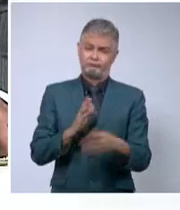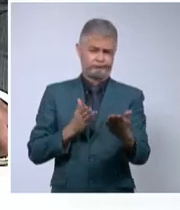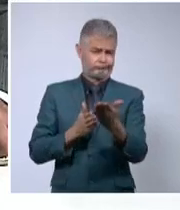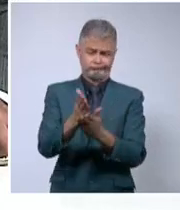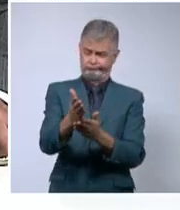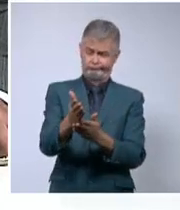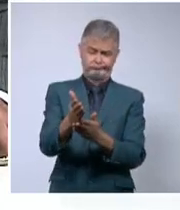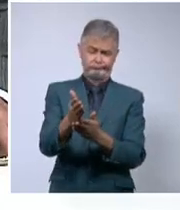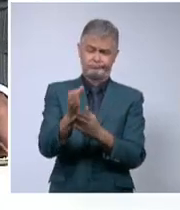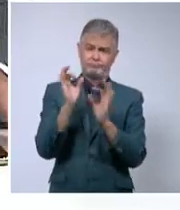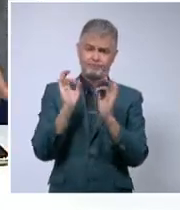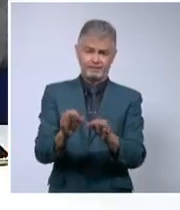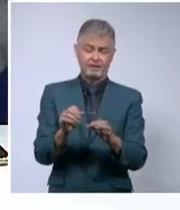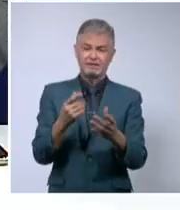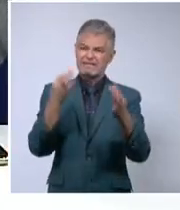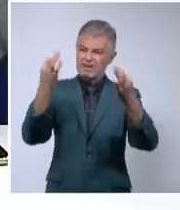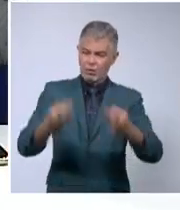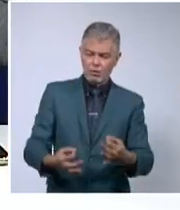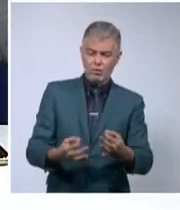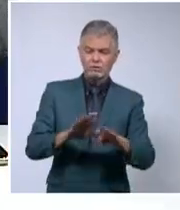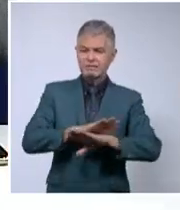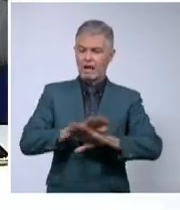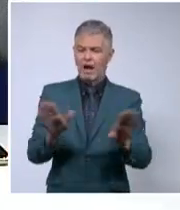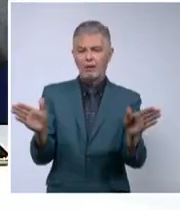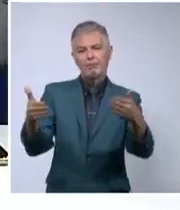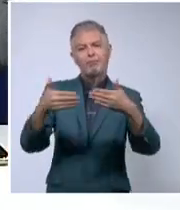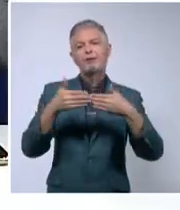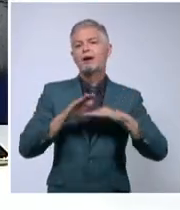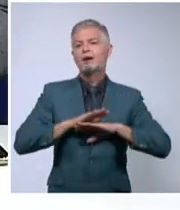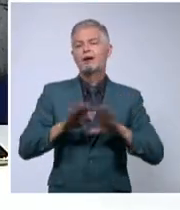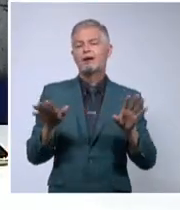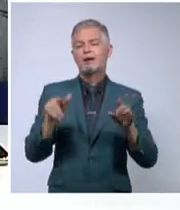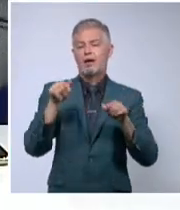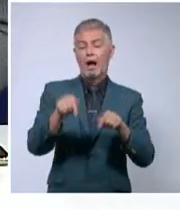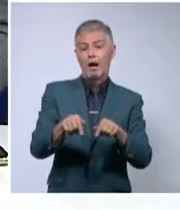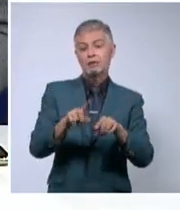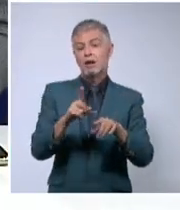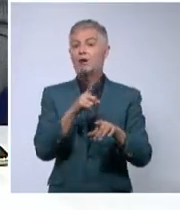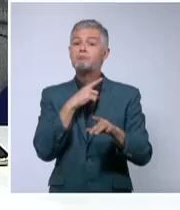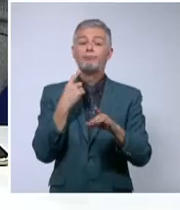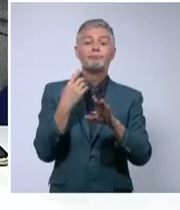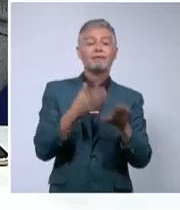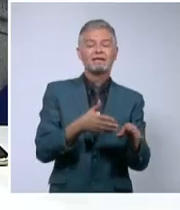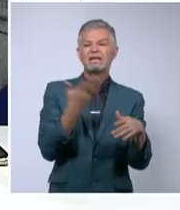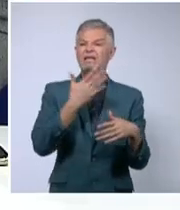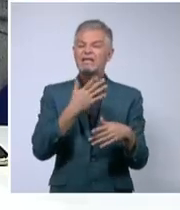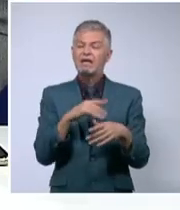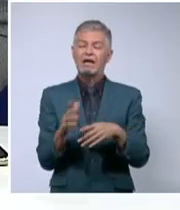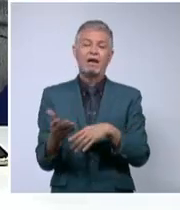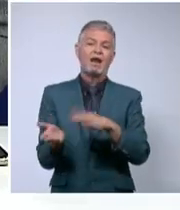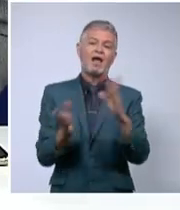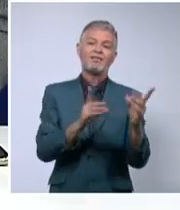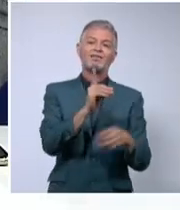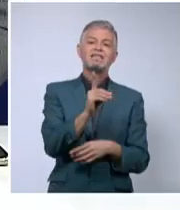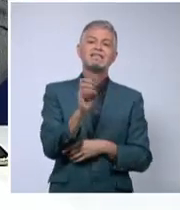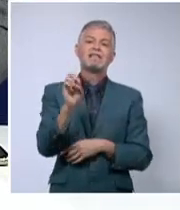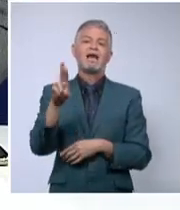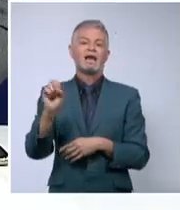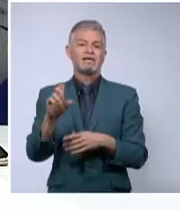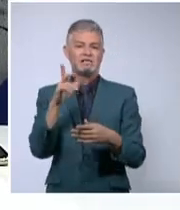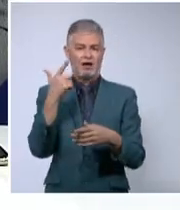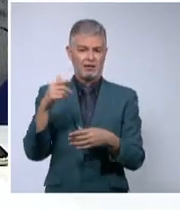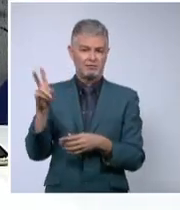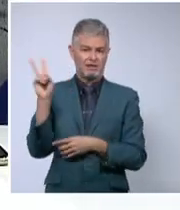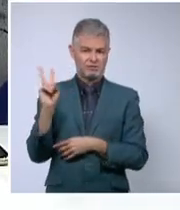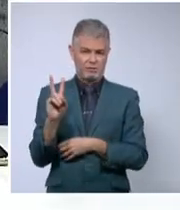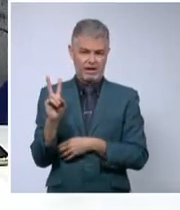podríamos asegurar que se cierra un capítulo en el cual hay un derrotado claro, la extrema derecha venezolana. Con la